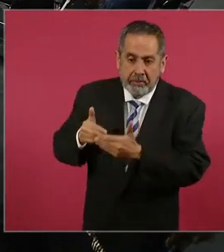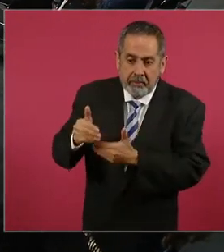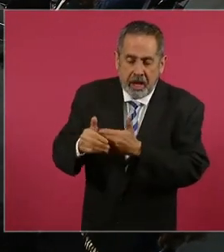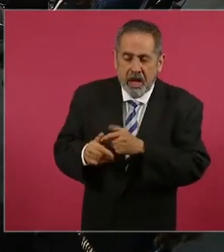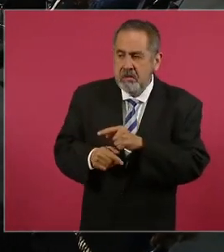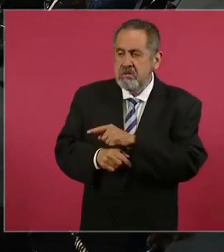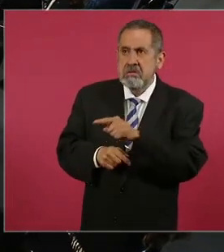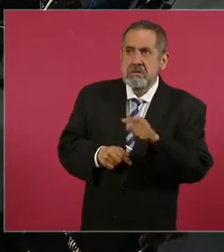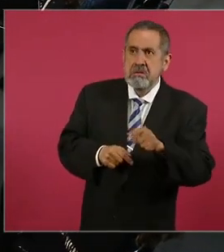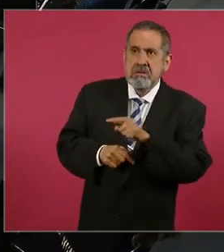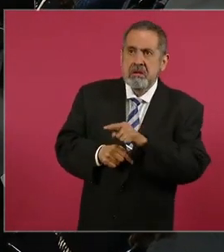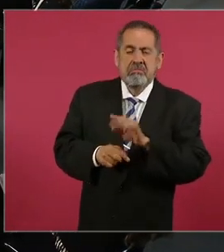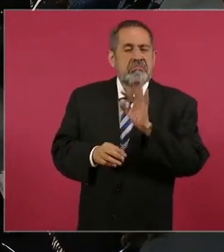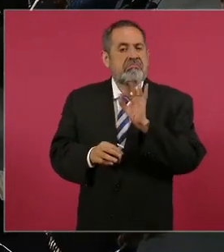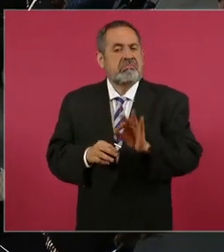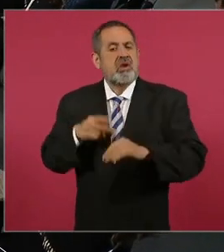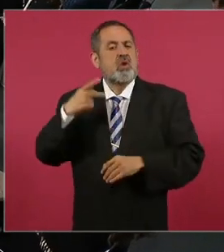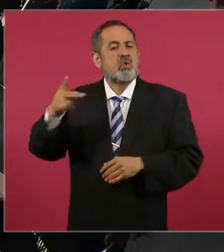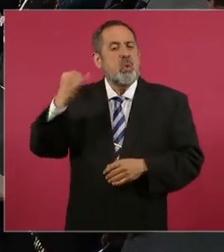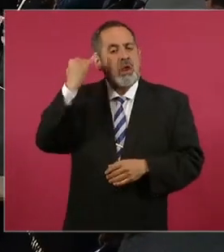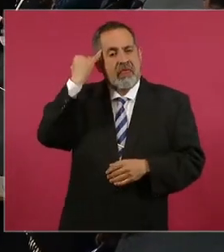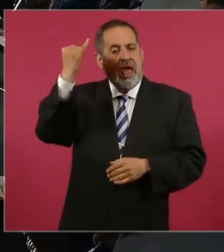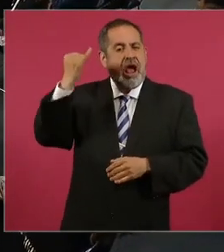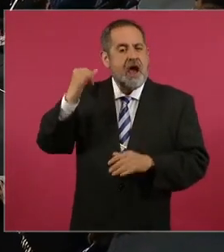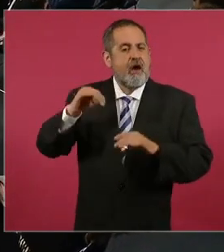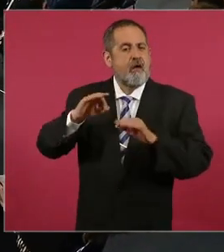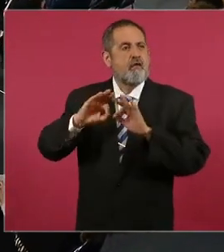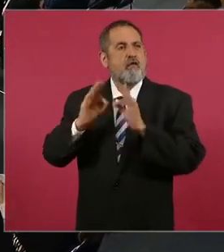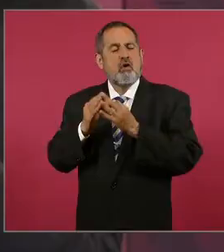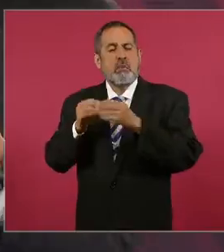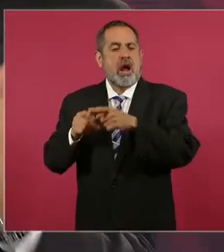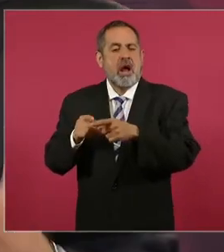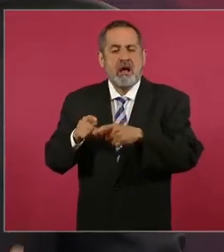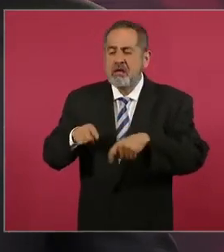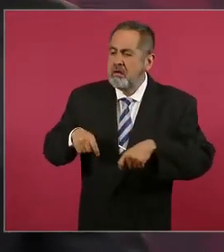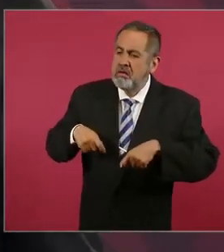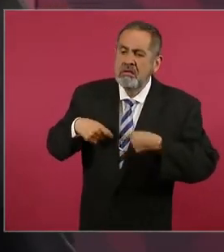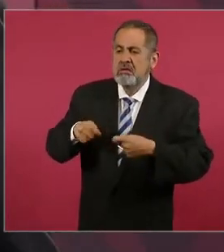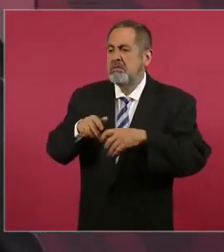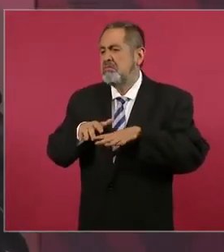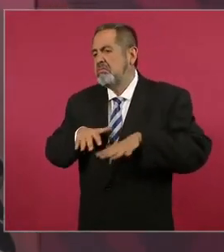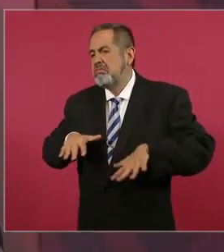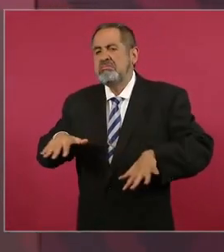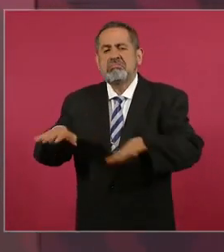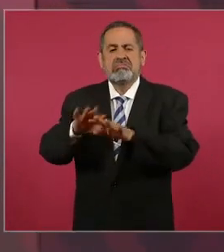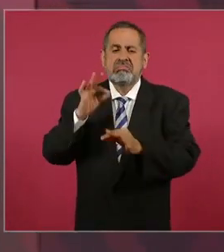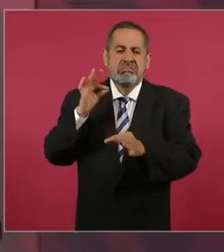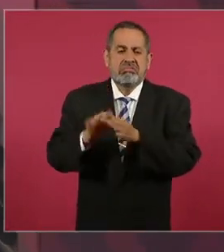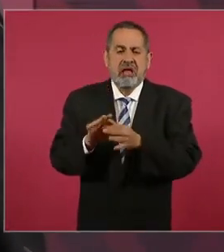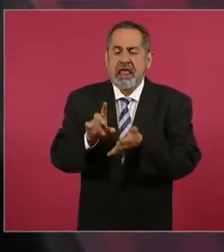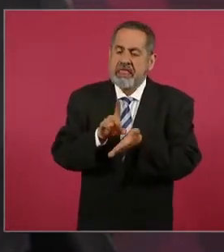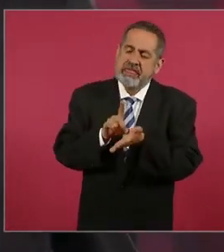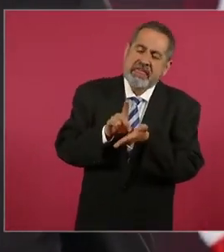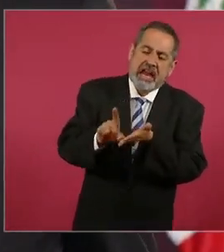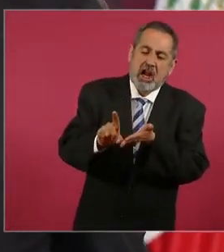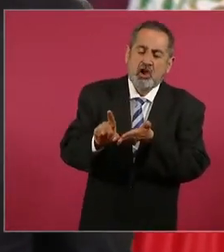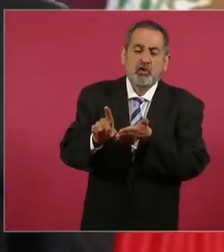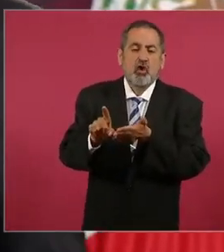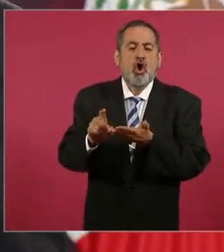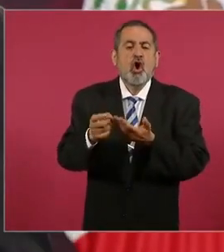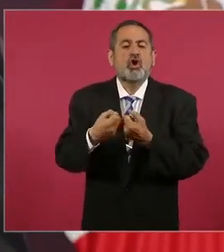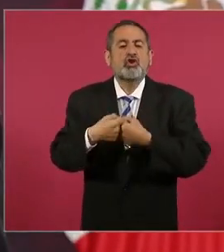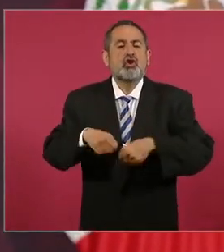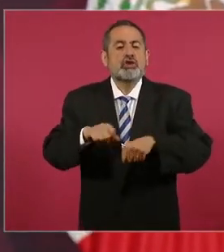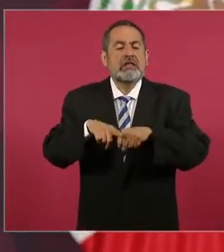se creó un modelo para garantizar derechos